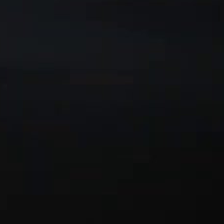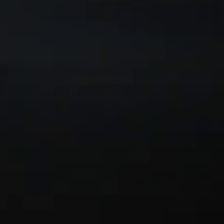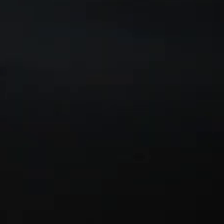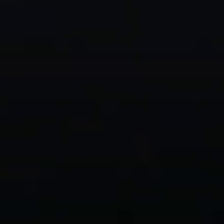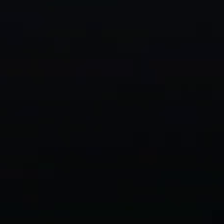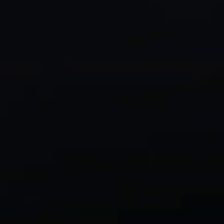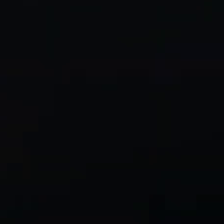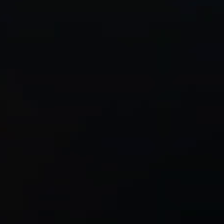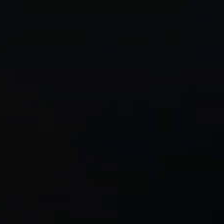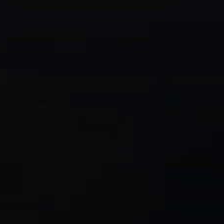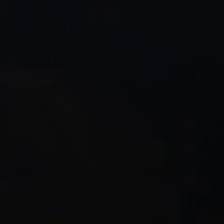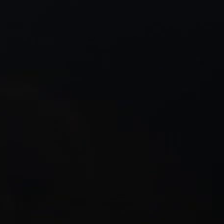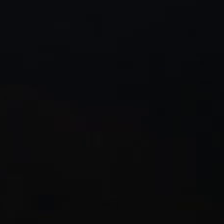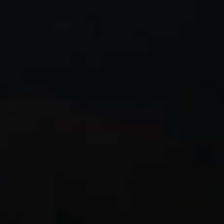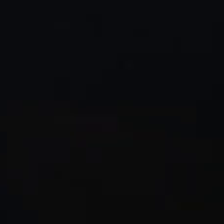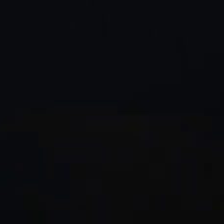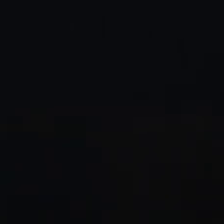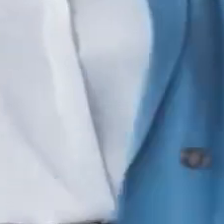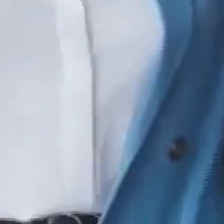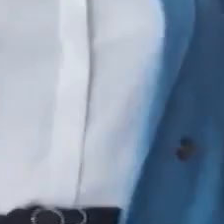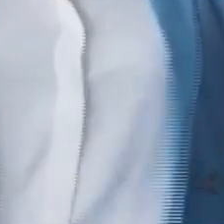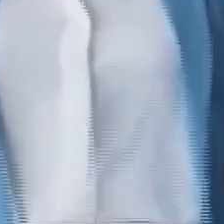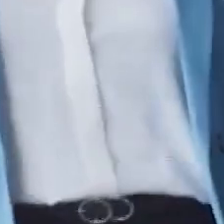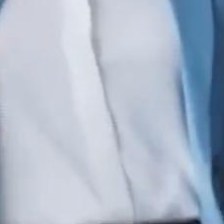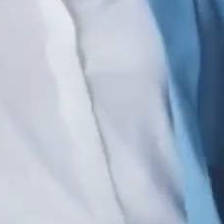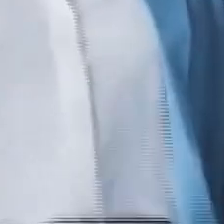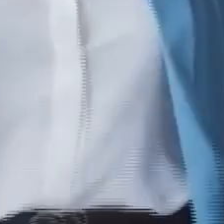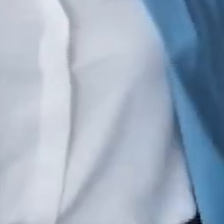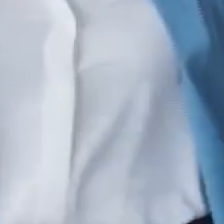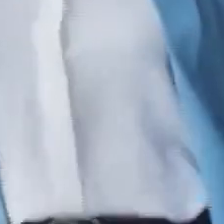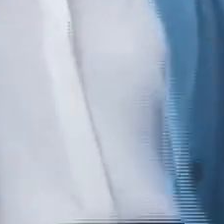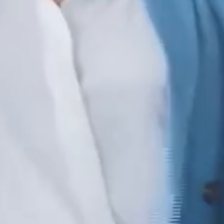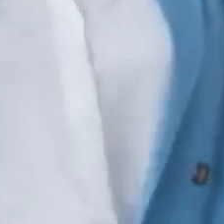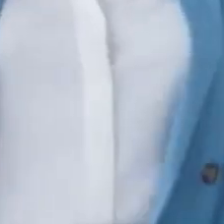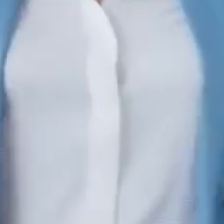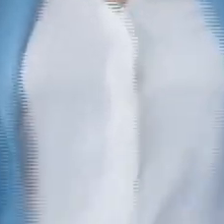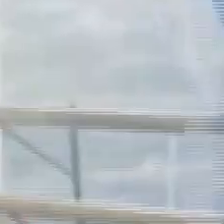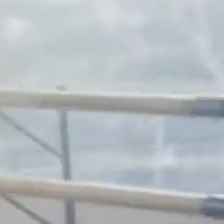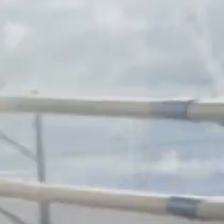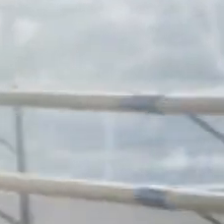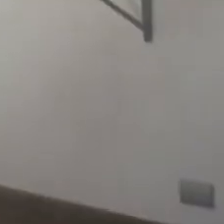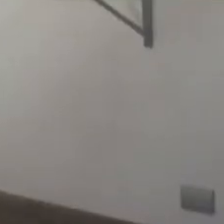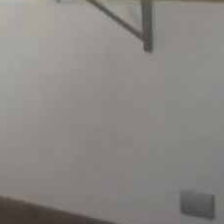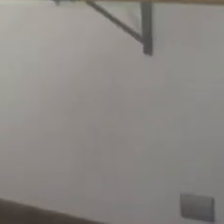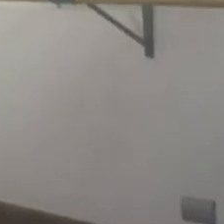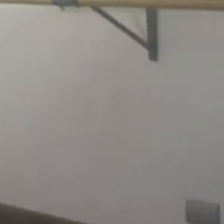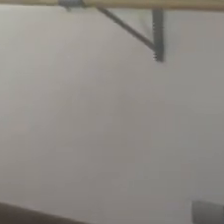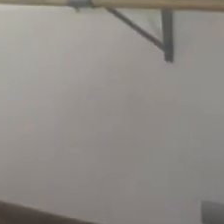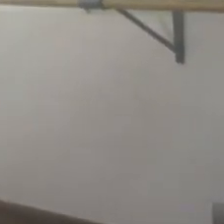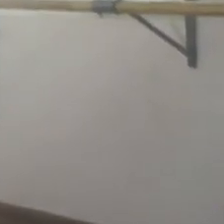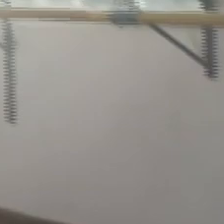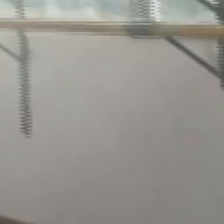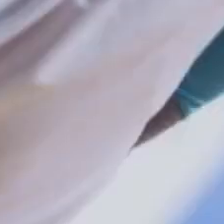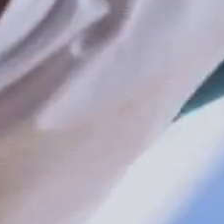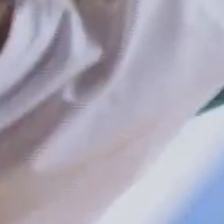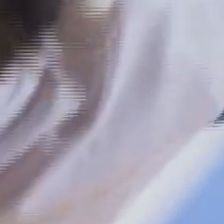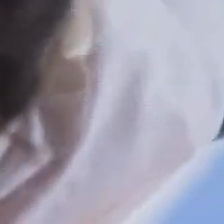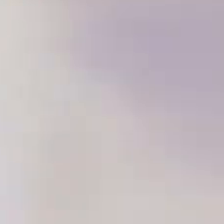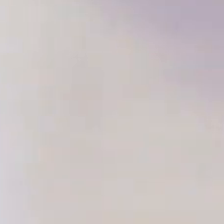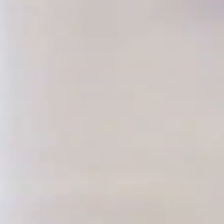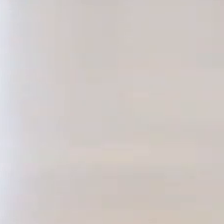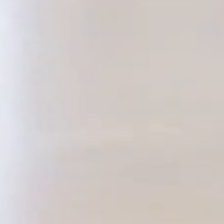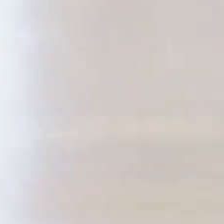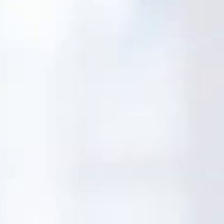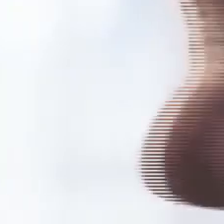Porque no, lo has escuchado muchas veces. Pero, ¿y si mejor te preguntas? ¿Por qué no?